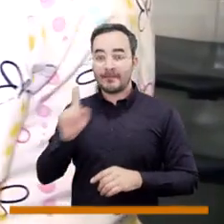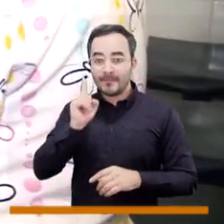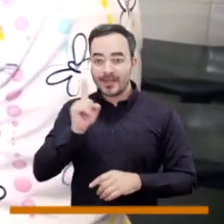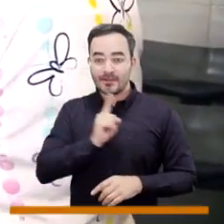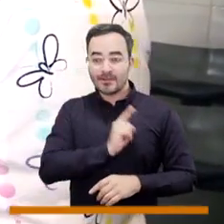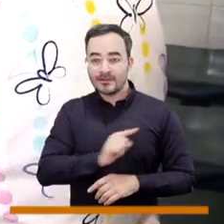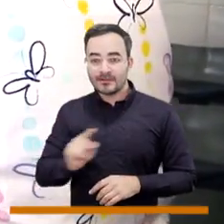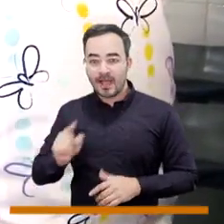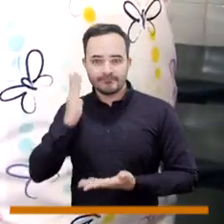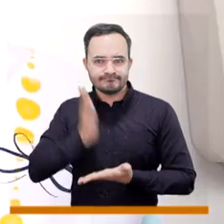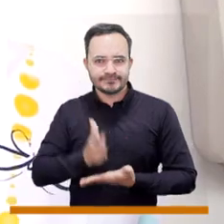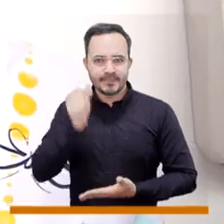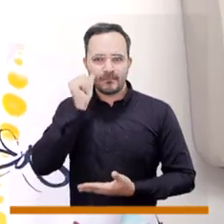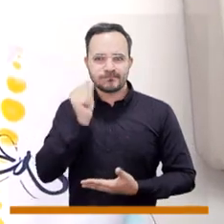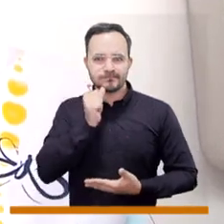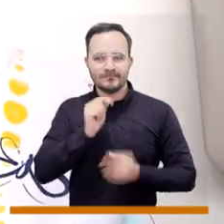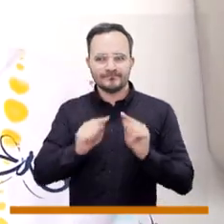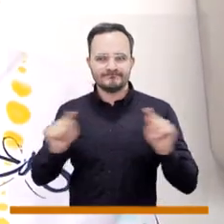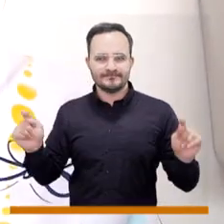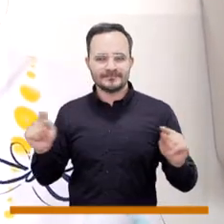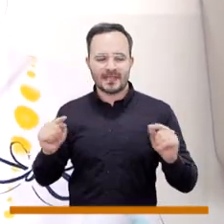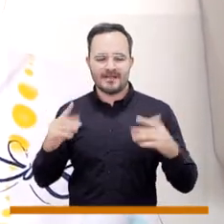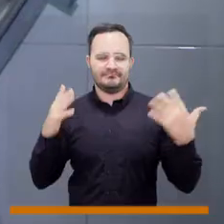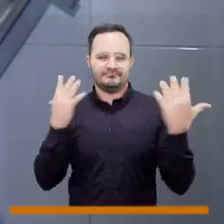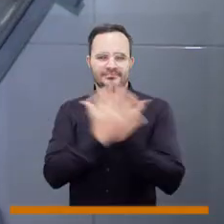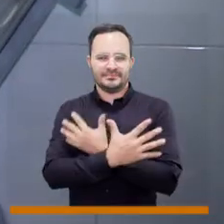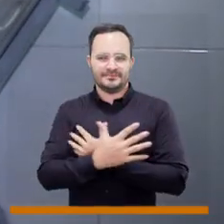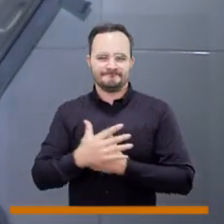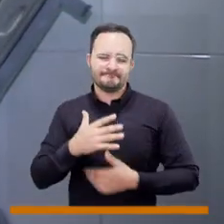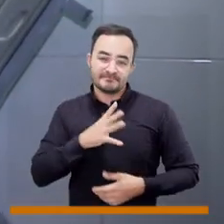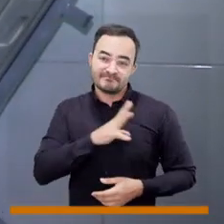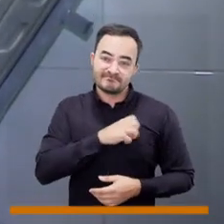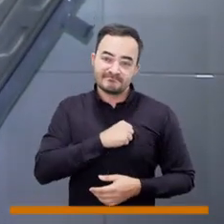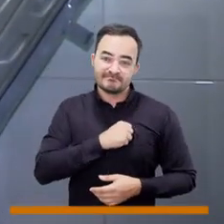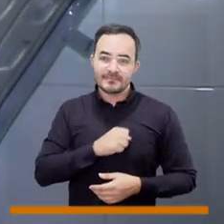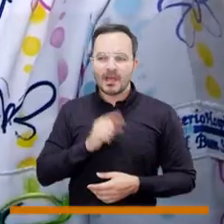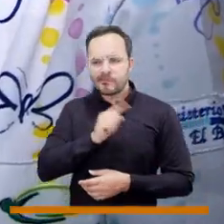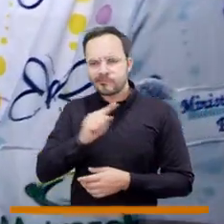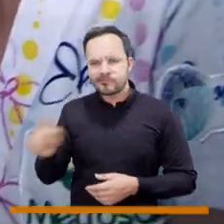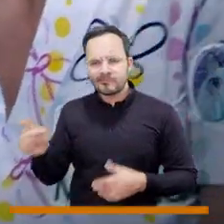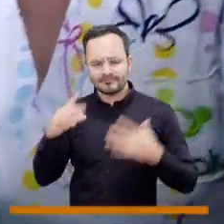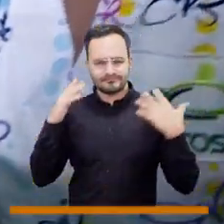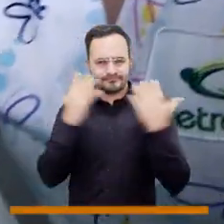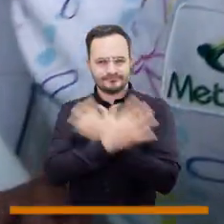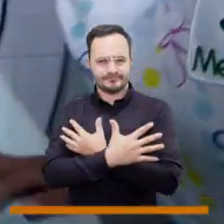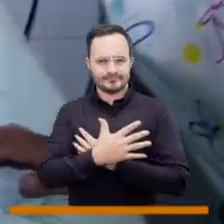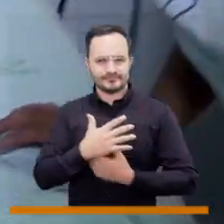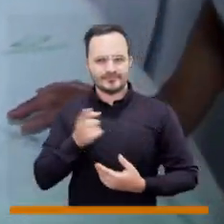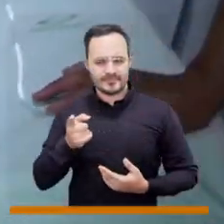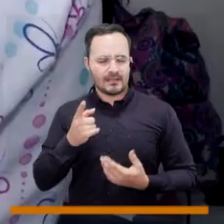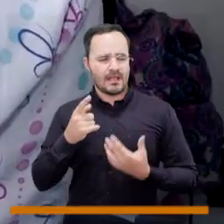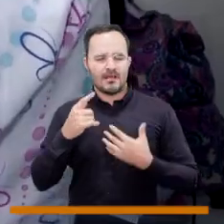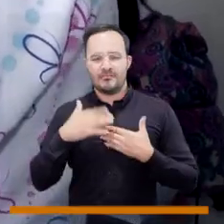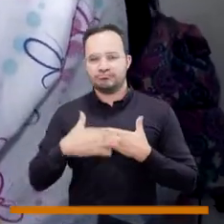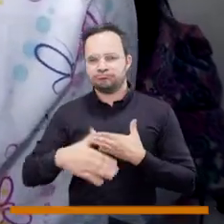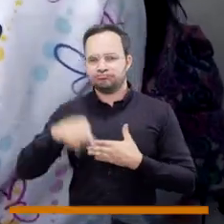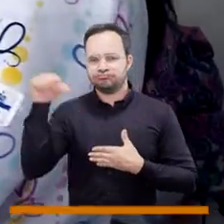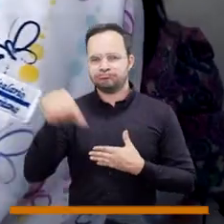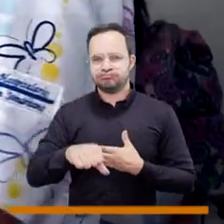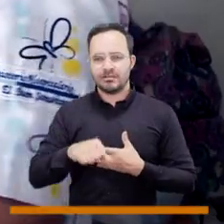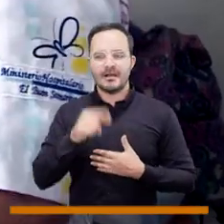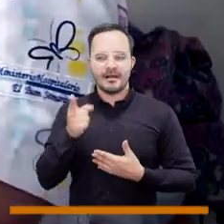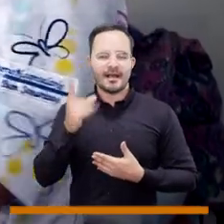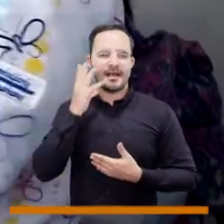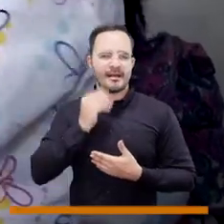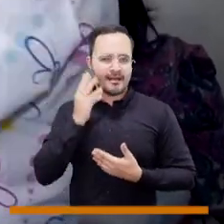muchos de estos embarazos en crisis es debido a esa falta de experiencia